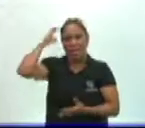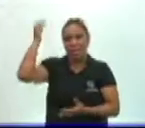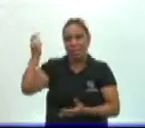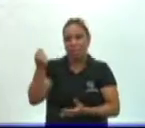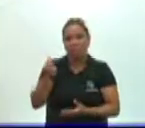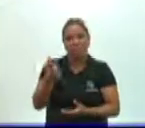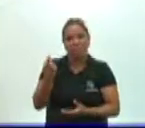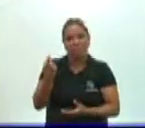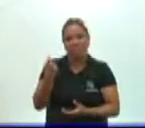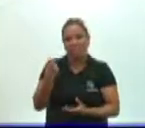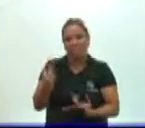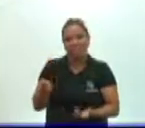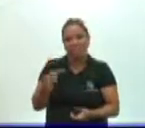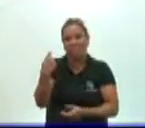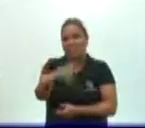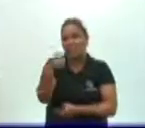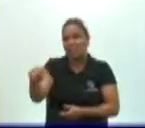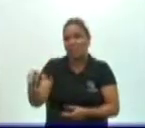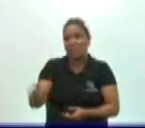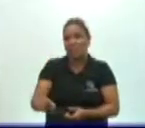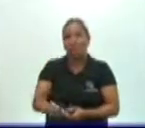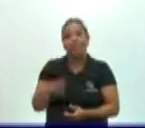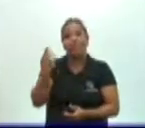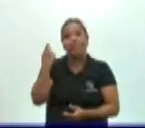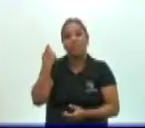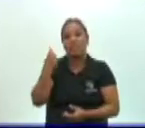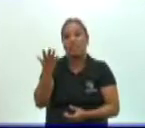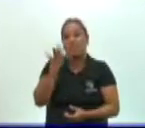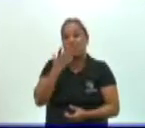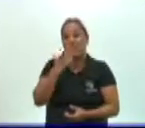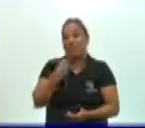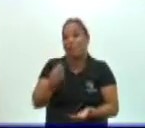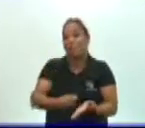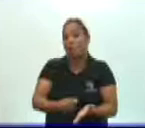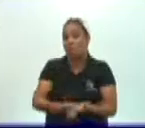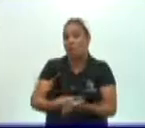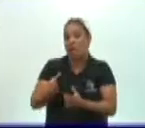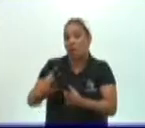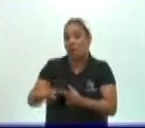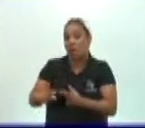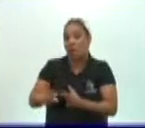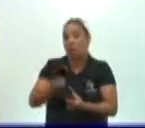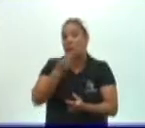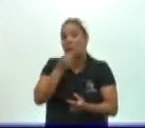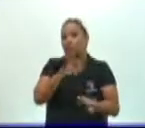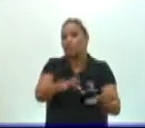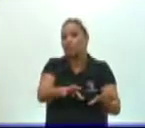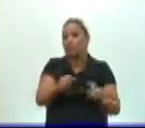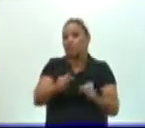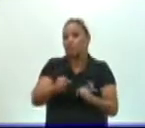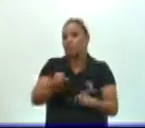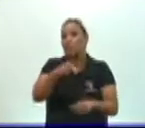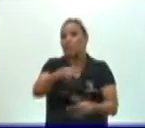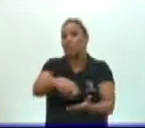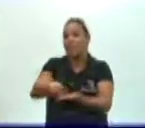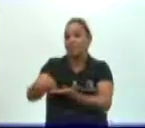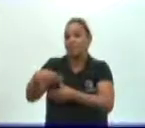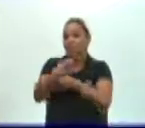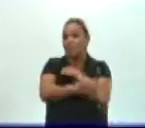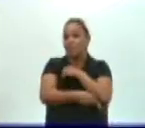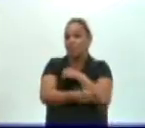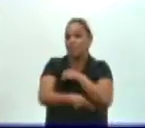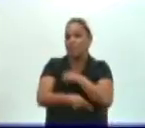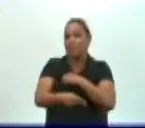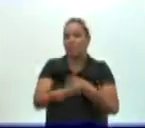necesitaba esclavos, necesitaba quien comprara las baratijas y además poder extraer de estos territorios materia prima. Y ahí estamos viendo lo que yo les